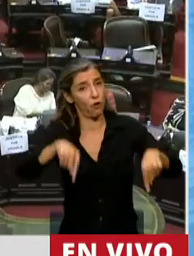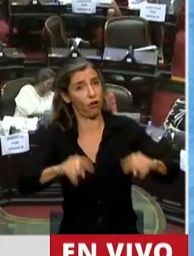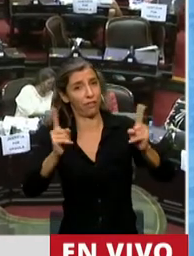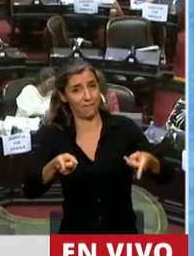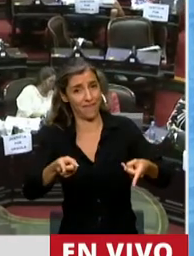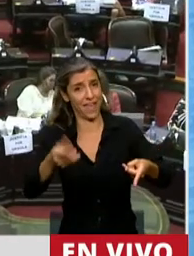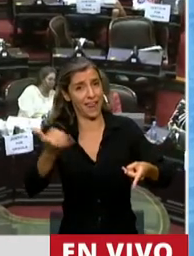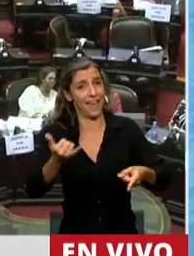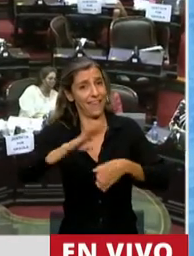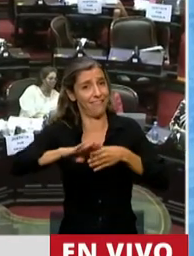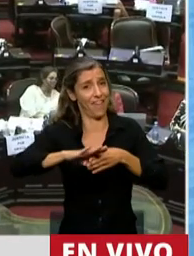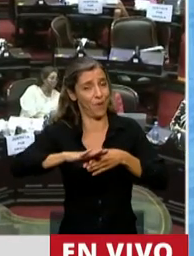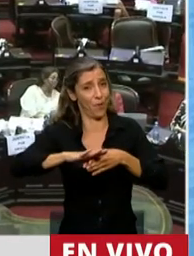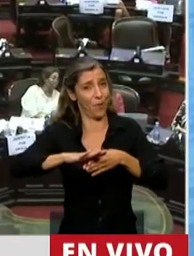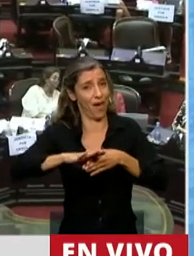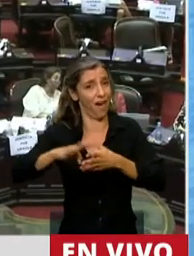monumental.